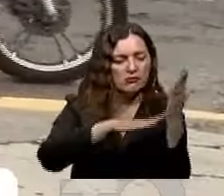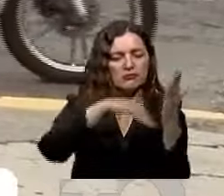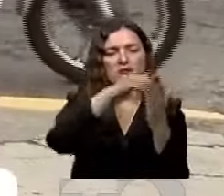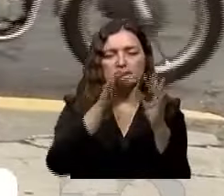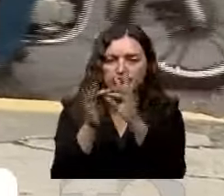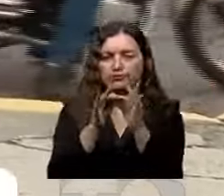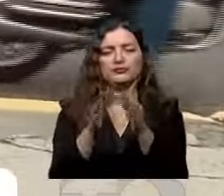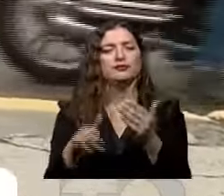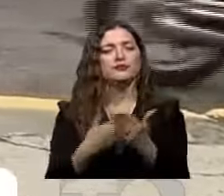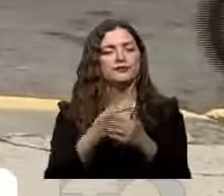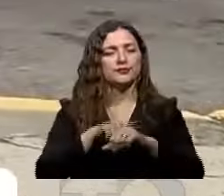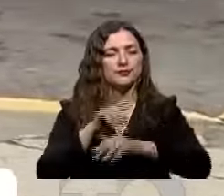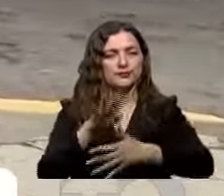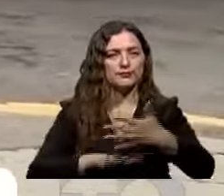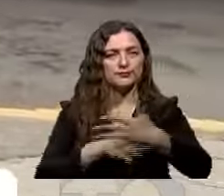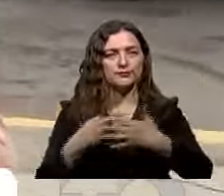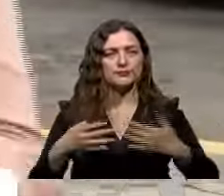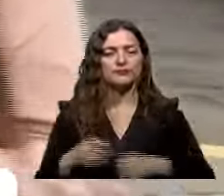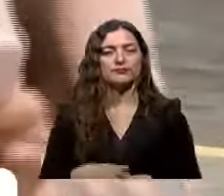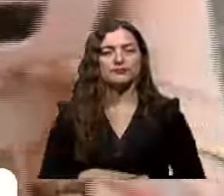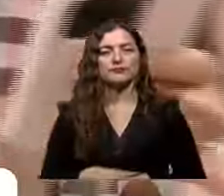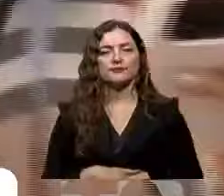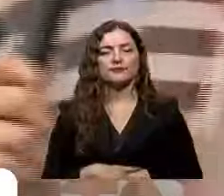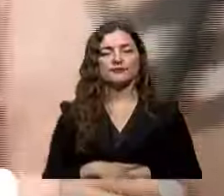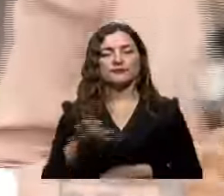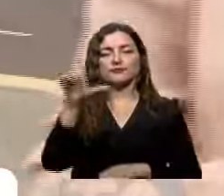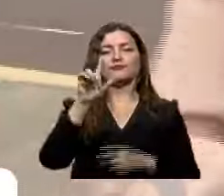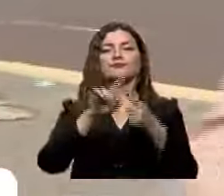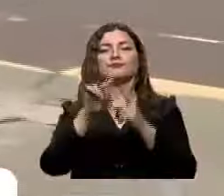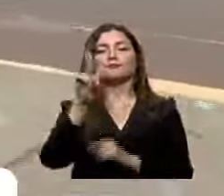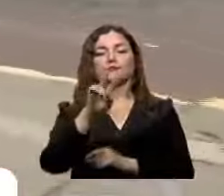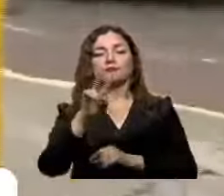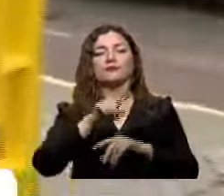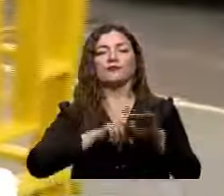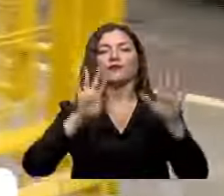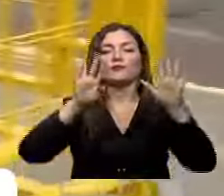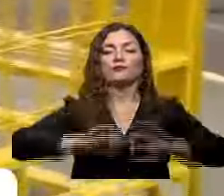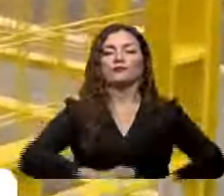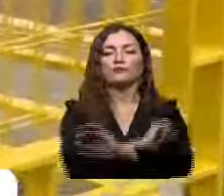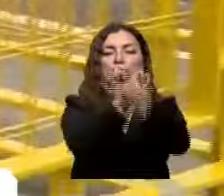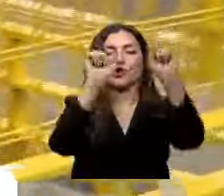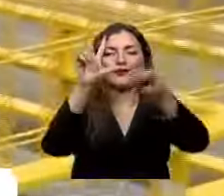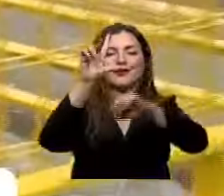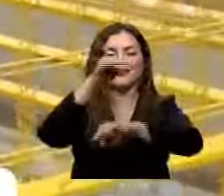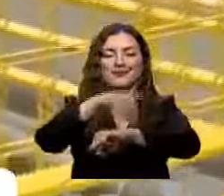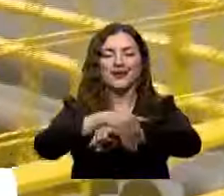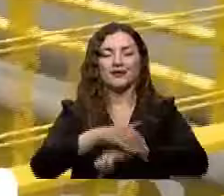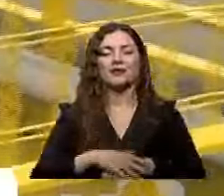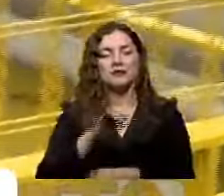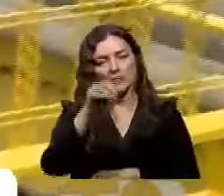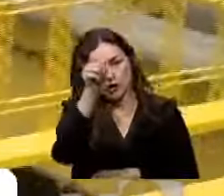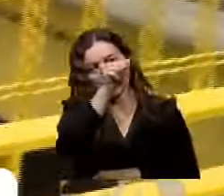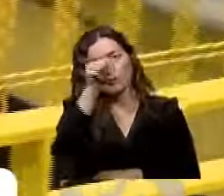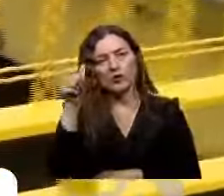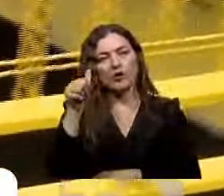viales. El horario de los cierres está establecido de lunes a viernes entre las 9 de la mañana y 3 de la tarde, sábados y